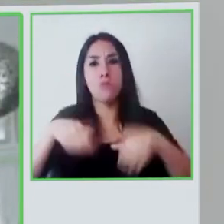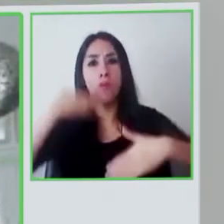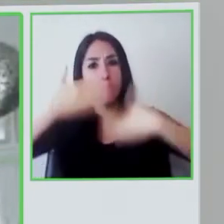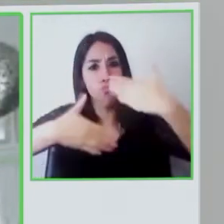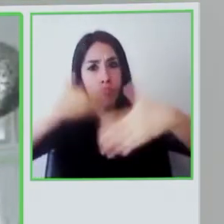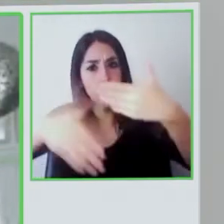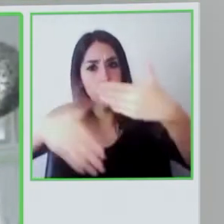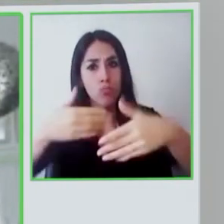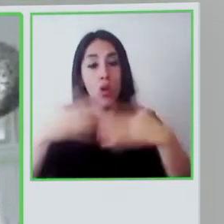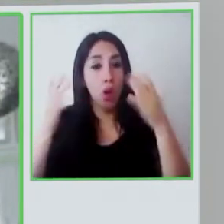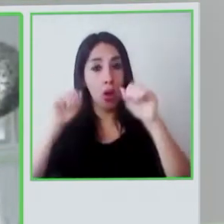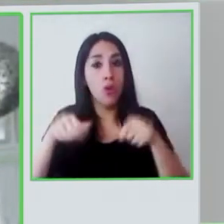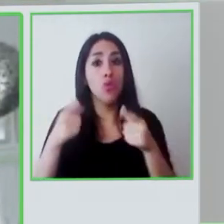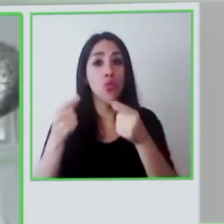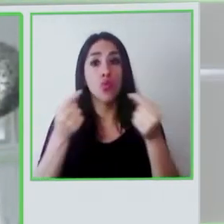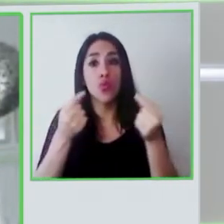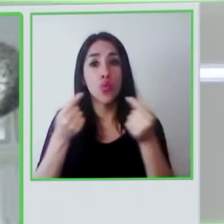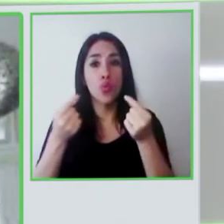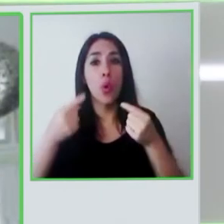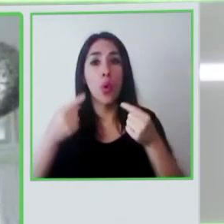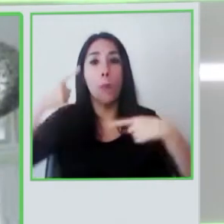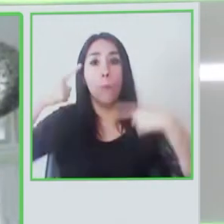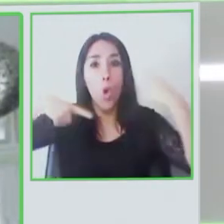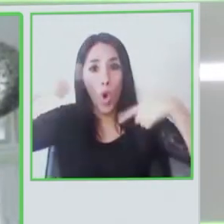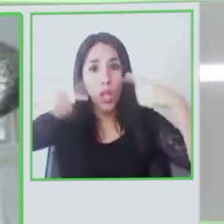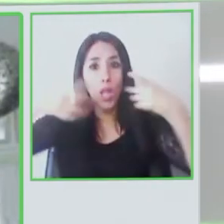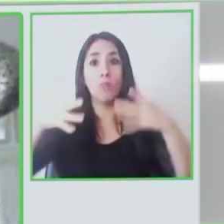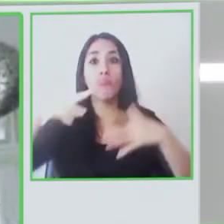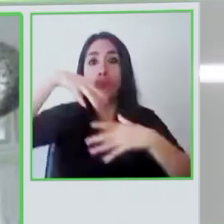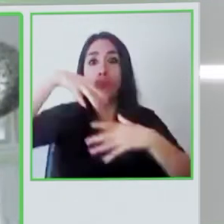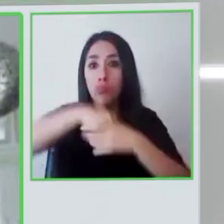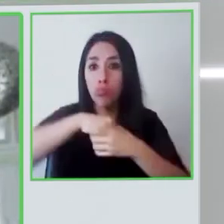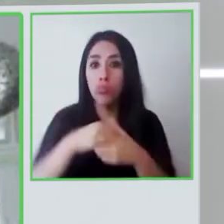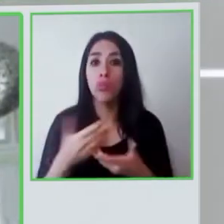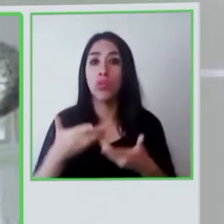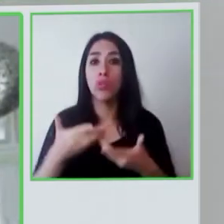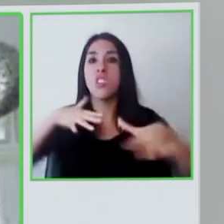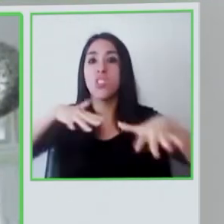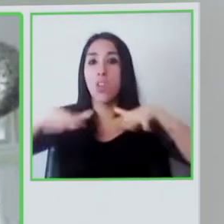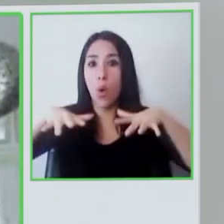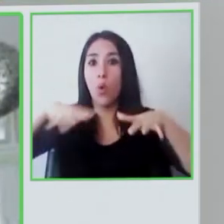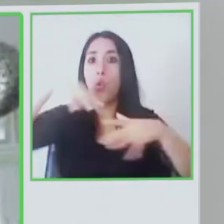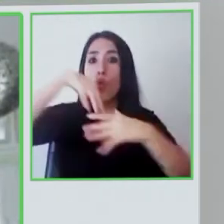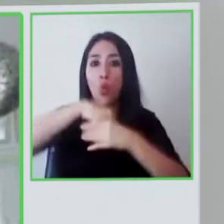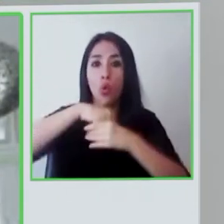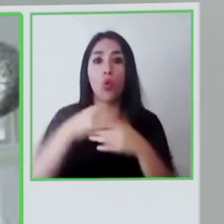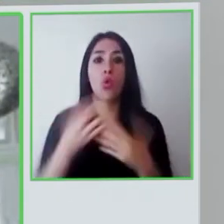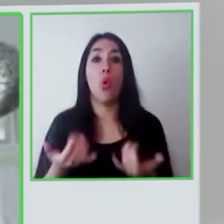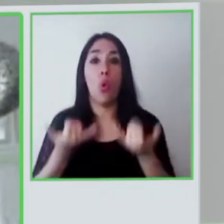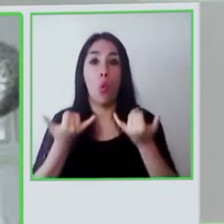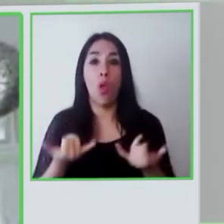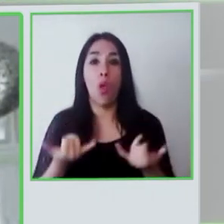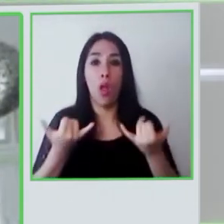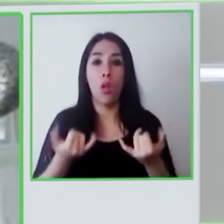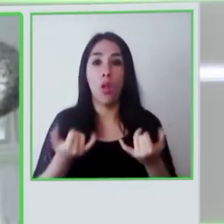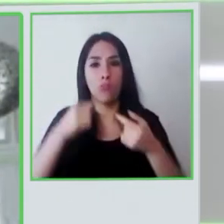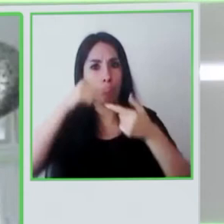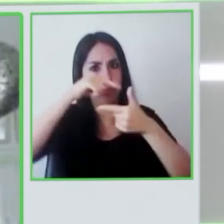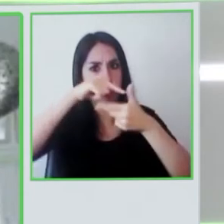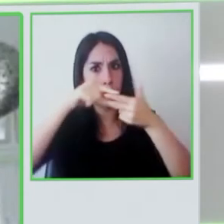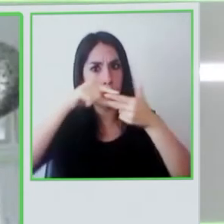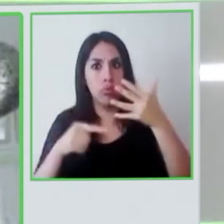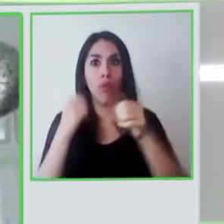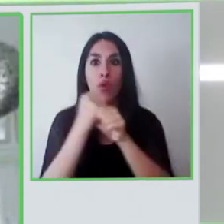inclusiva productos y servicios inclusivos también hoy quiero hacer tres cosas con ustedes una tiene que ver con